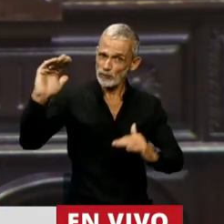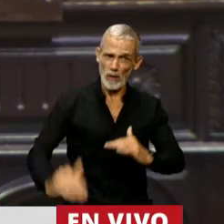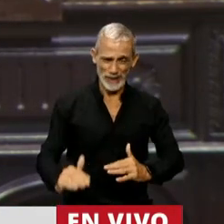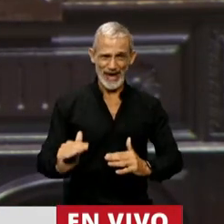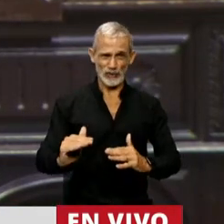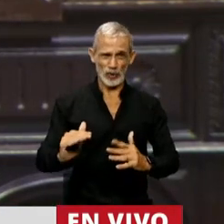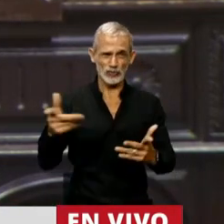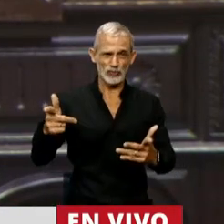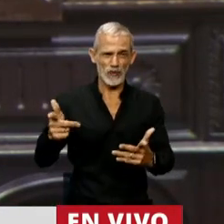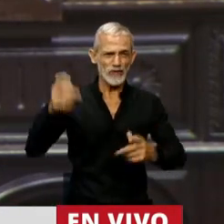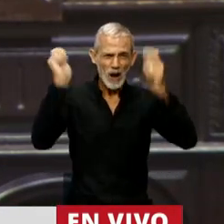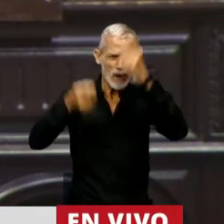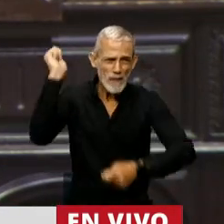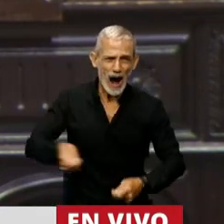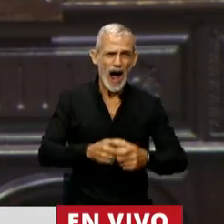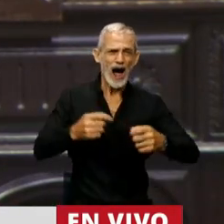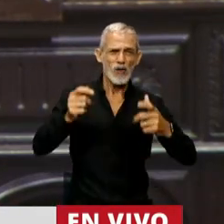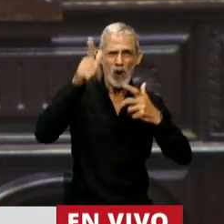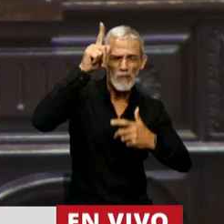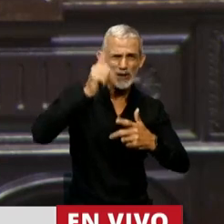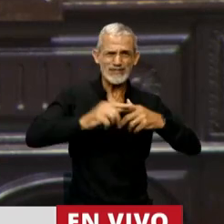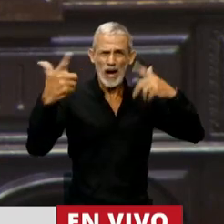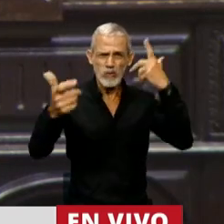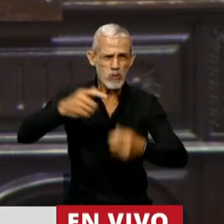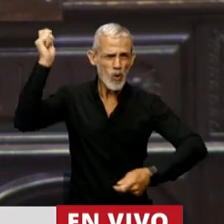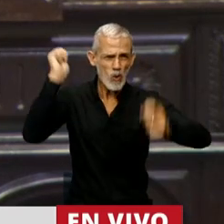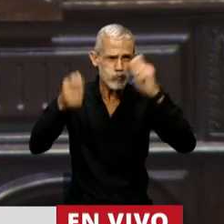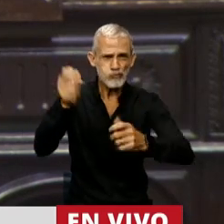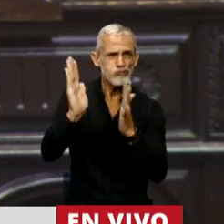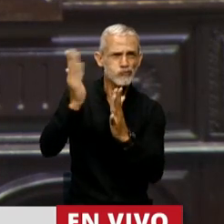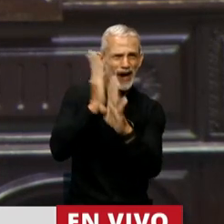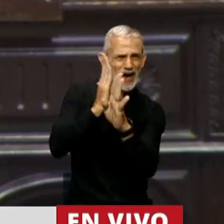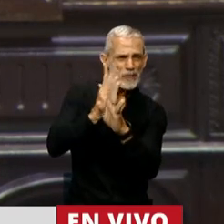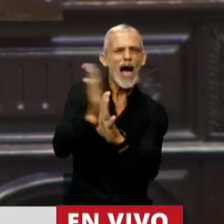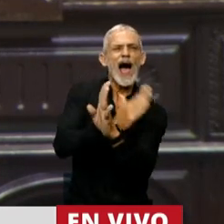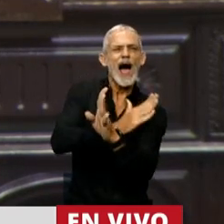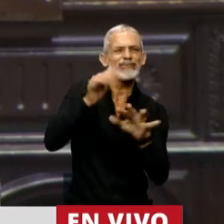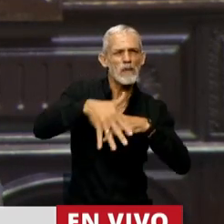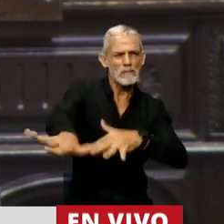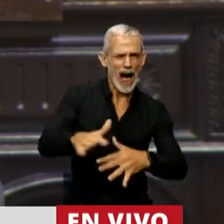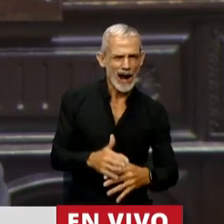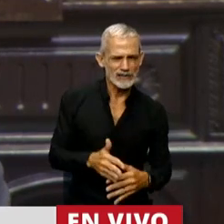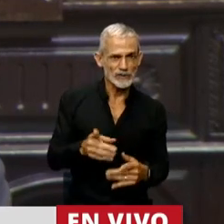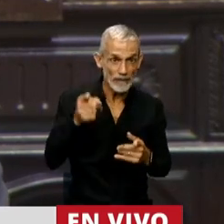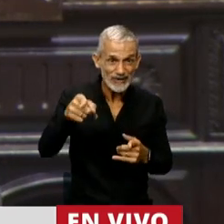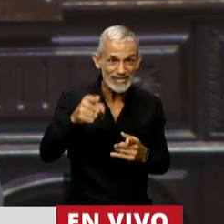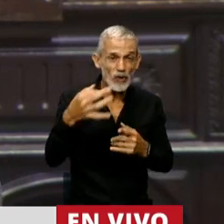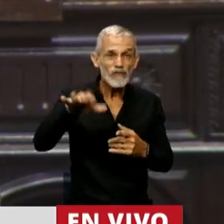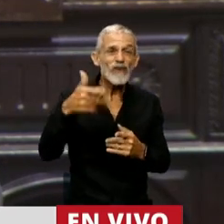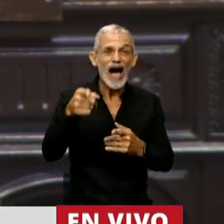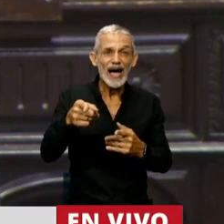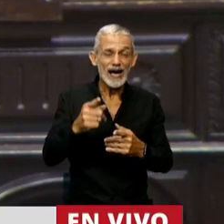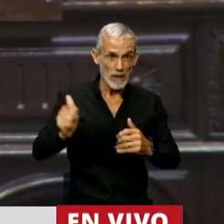19%, agarrotazos con balas de goma, con espionaje anterior a la movilización, que los llevó a